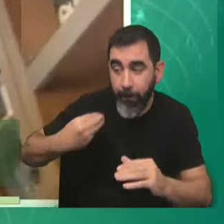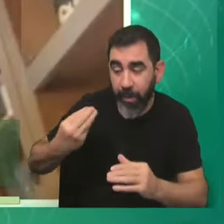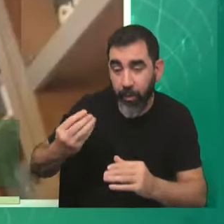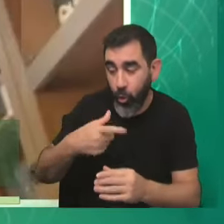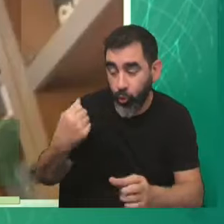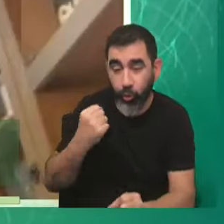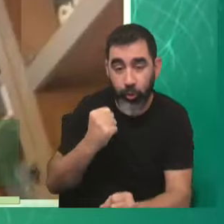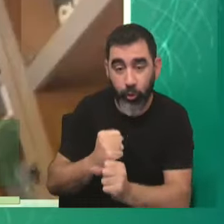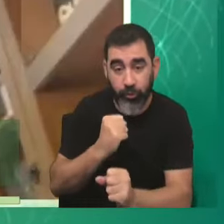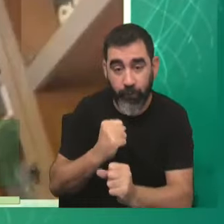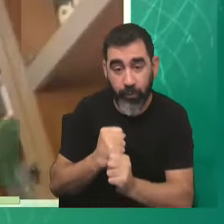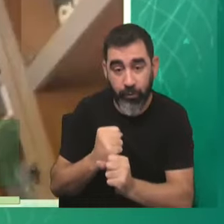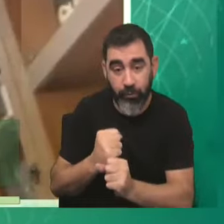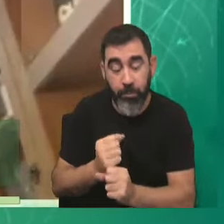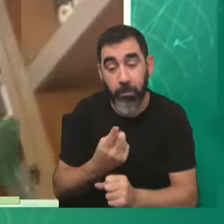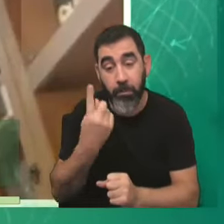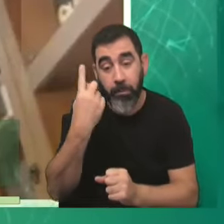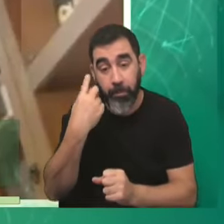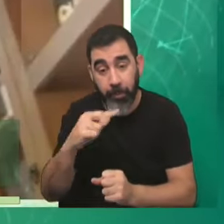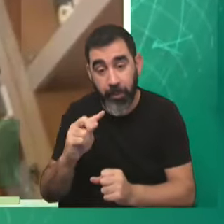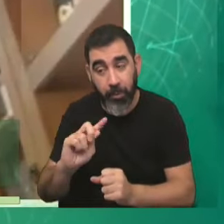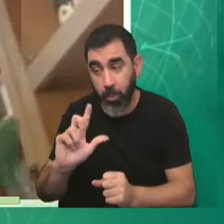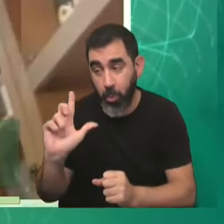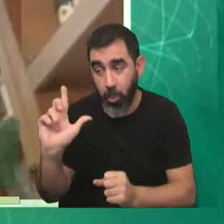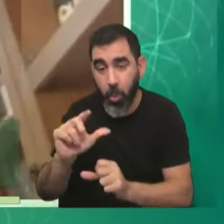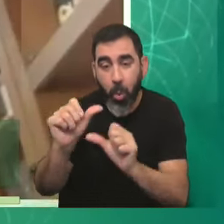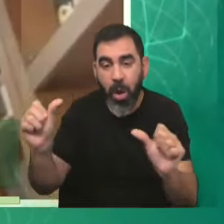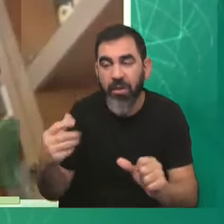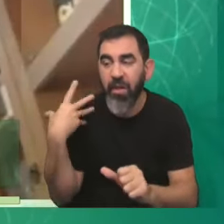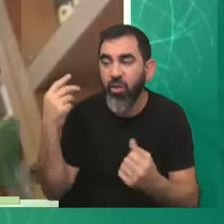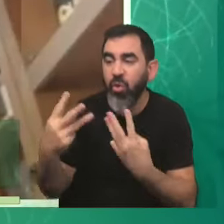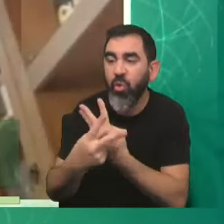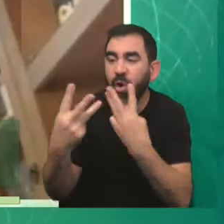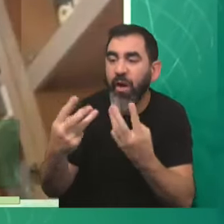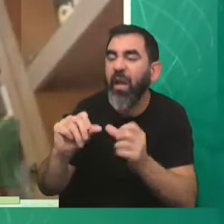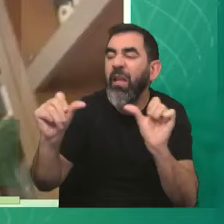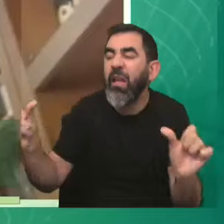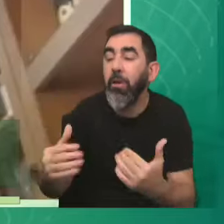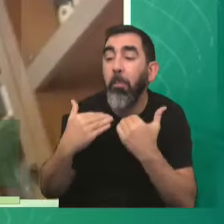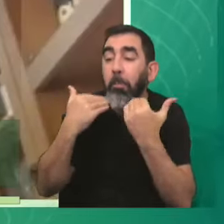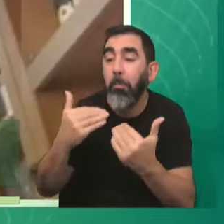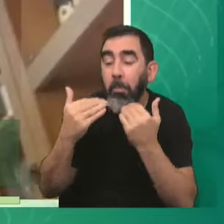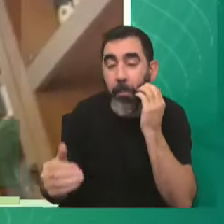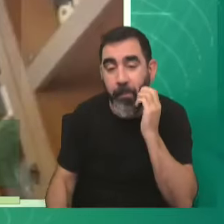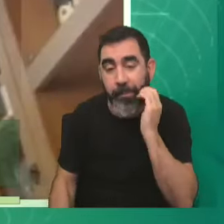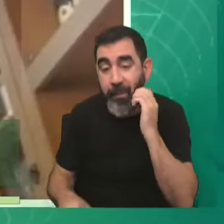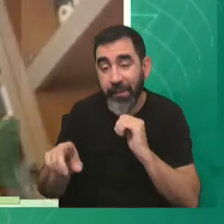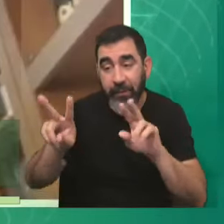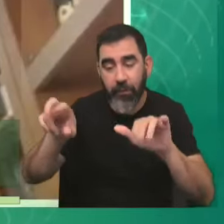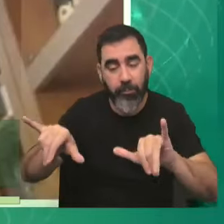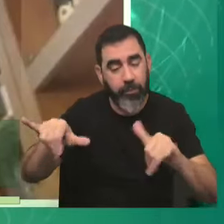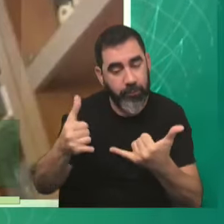los trabajadores sin embargo este no vemos qué es lo que está haciendo la dirección nacional la dirección general Perdón no este tema ya